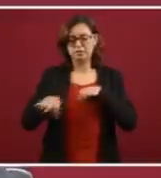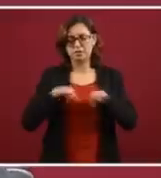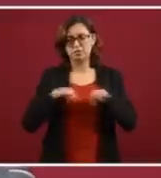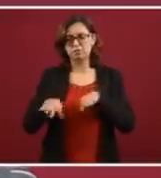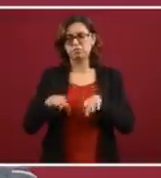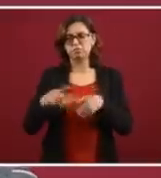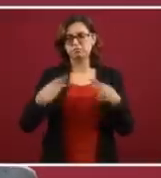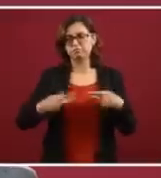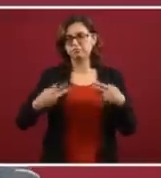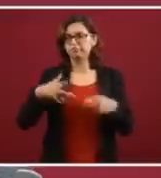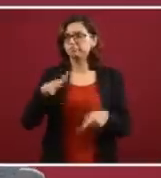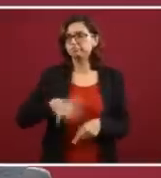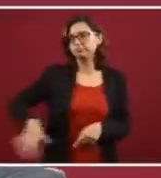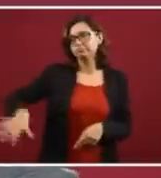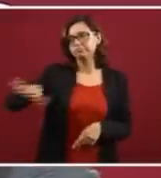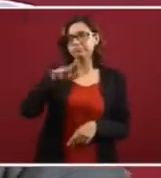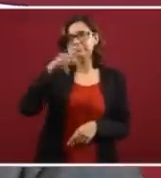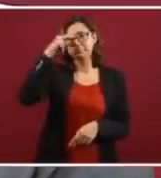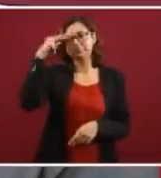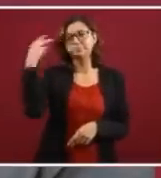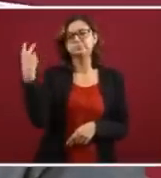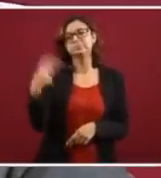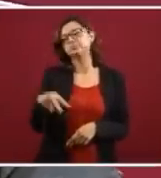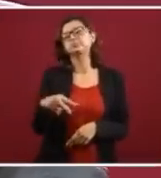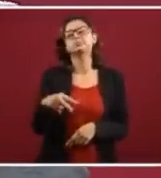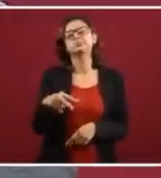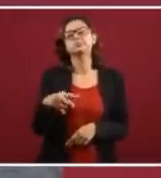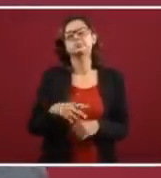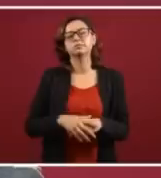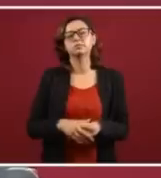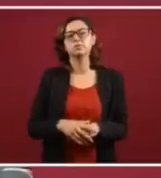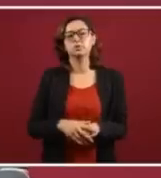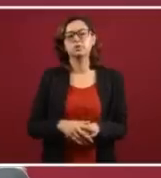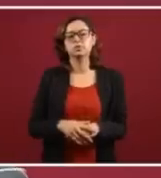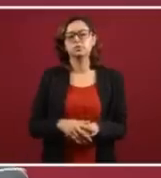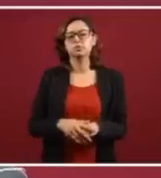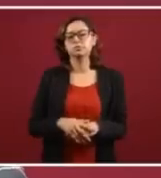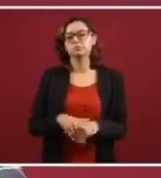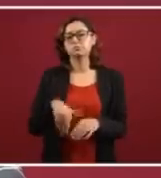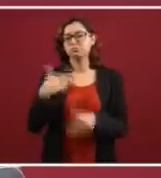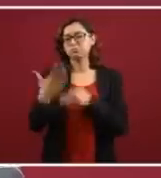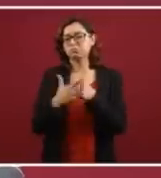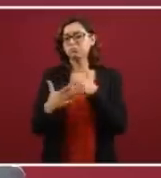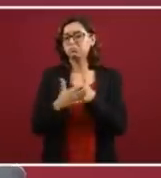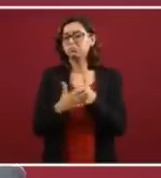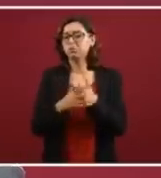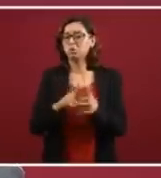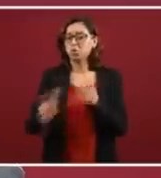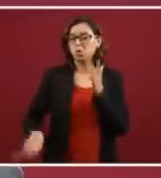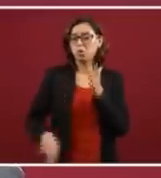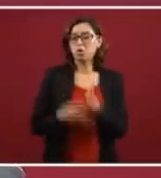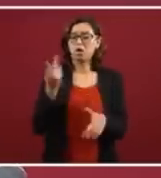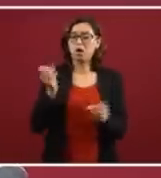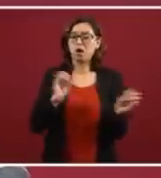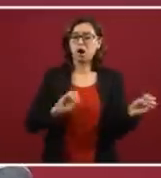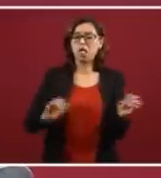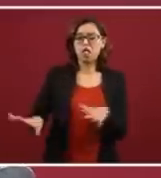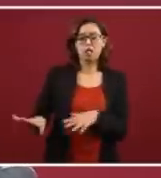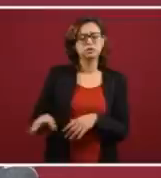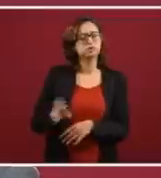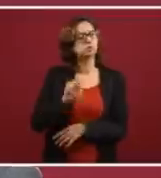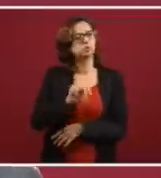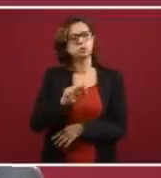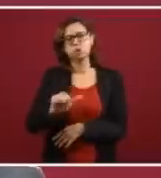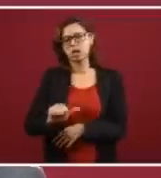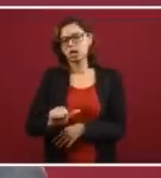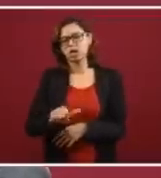pueblo. Nunca más desatender a los mexicanos,